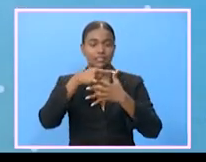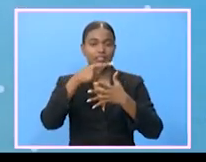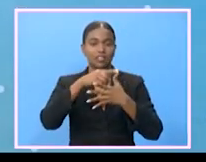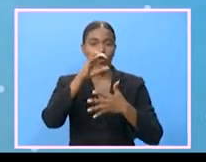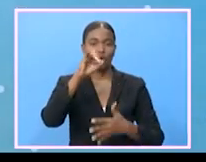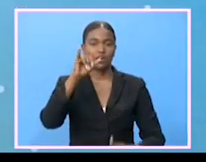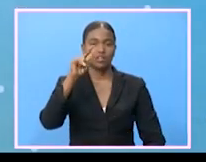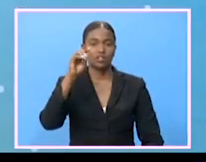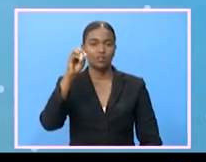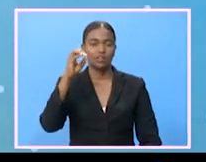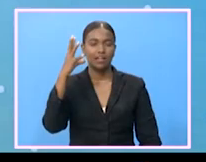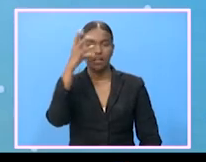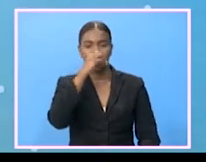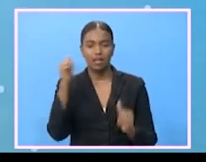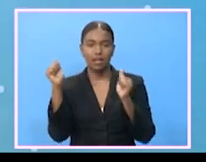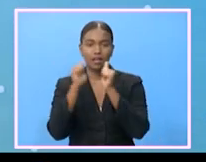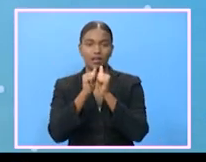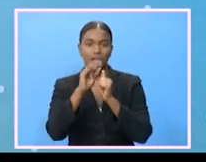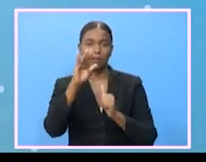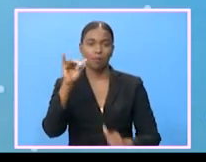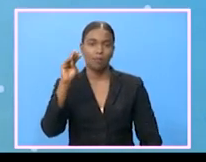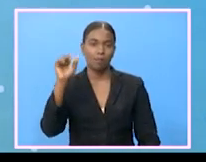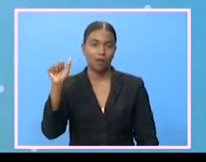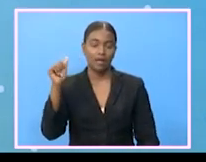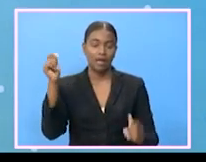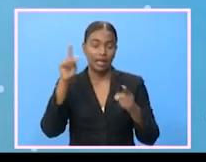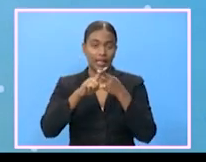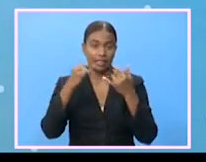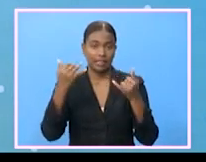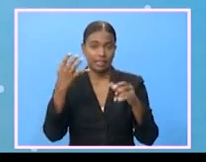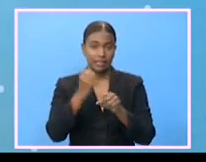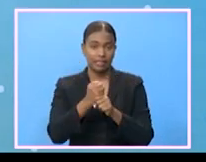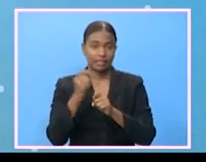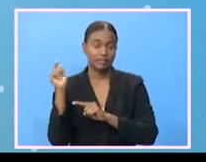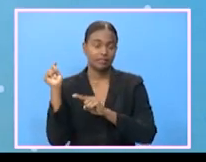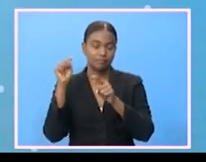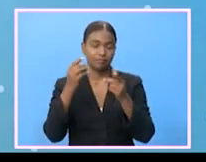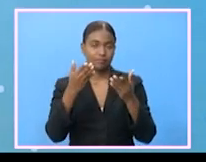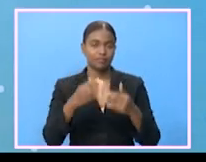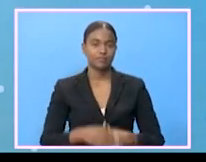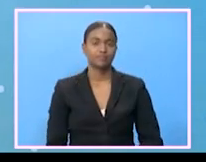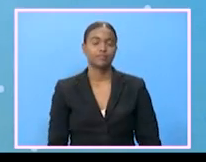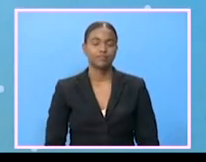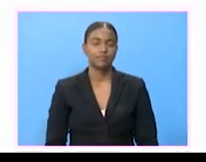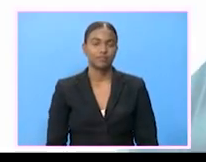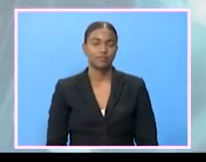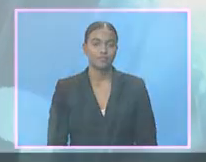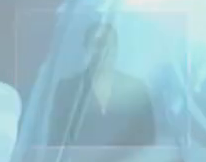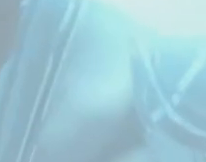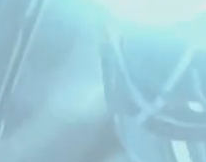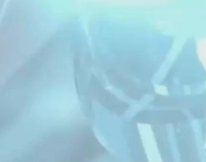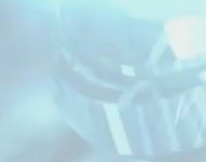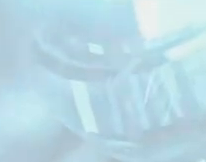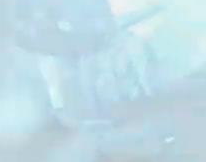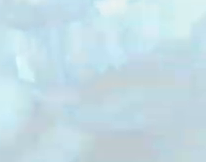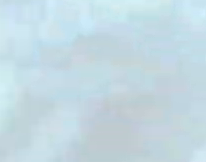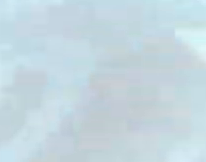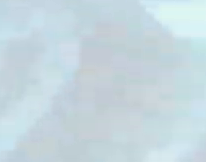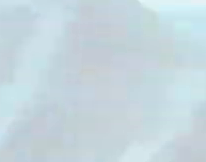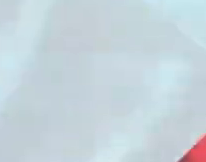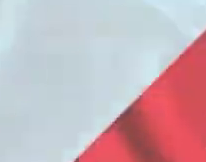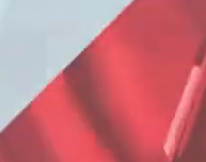que es una colaboración con Bomba Estéreo. Hasta aquí el resumen del entretenimiento. Regreso contigo.